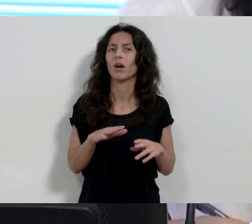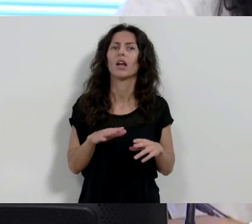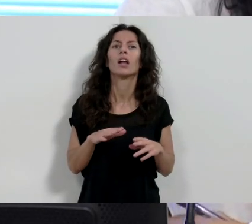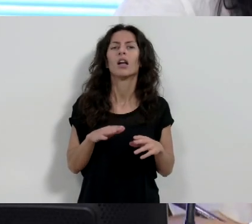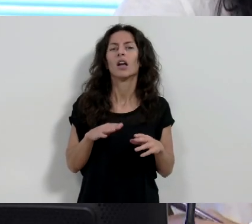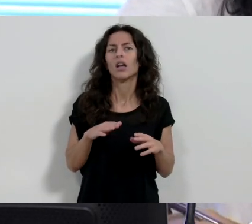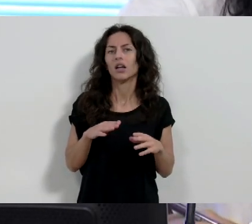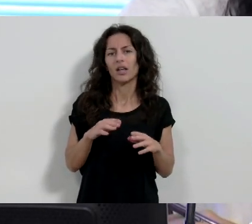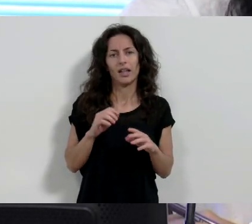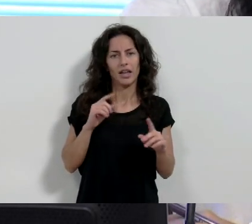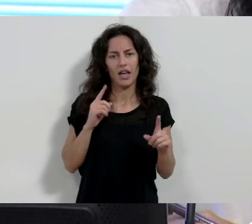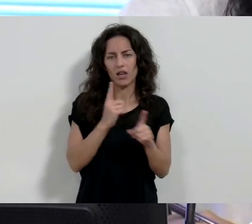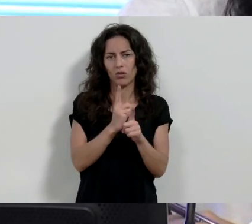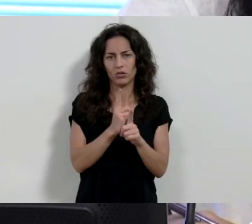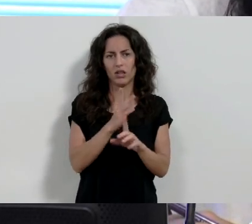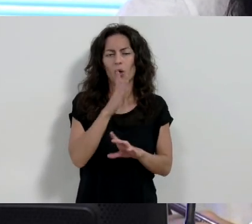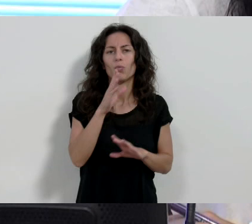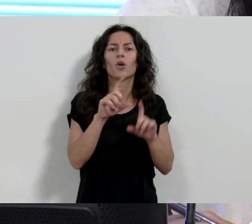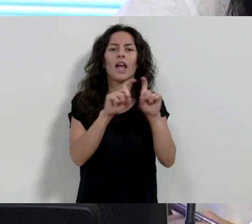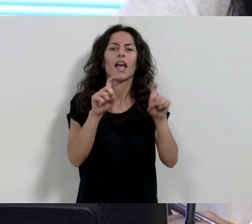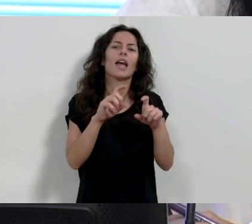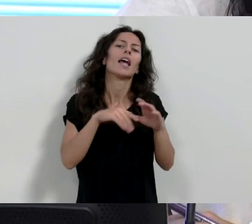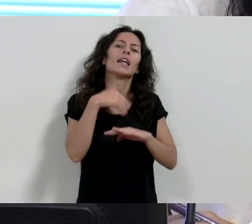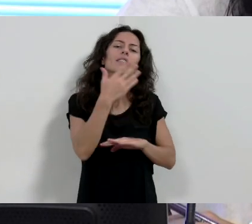propuesta. En ese sentido,